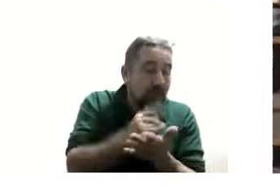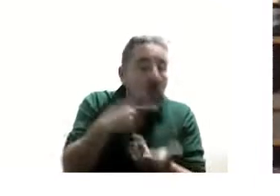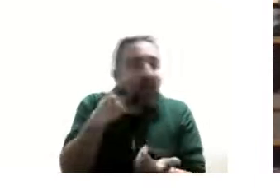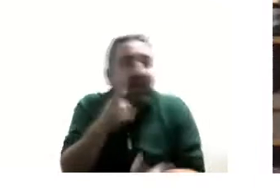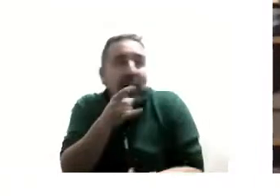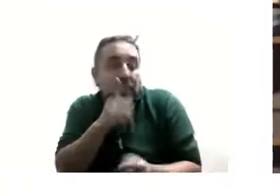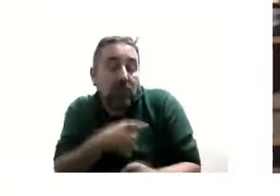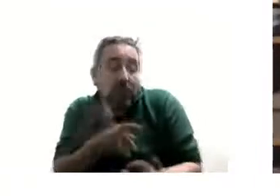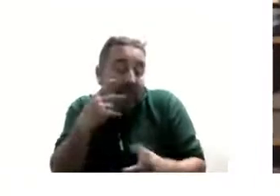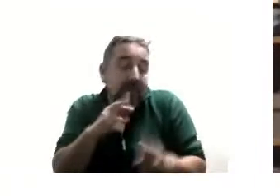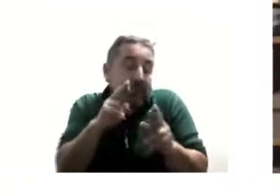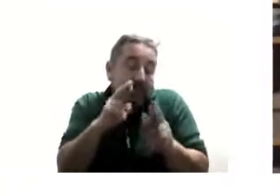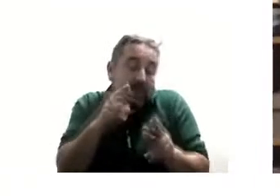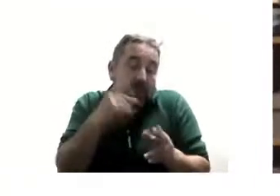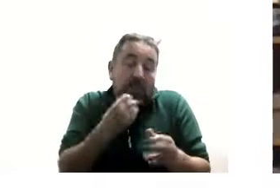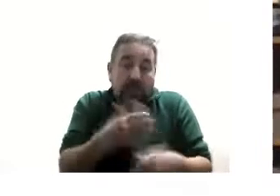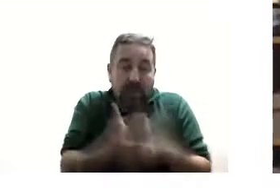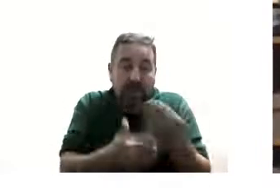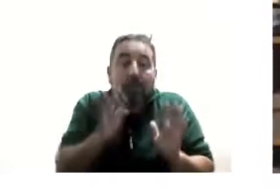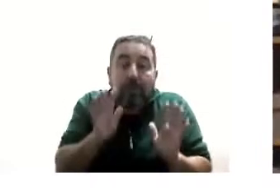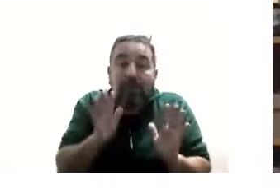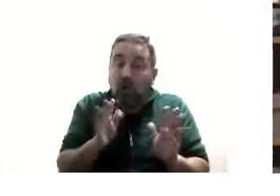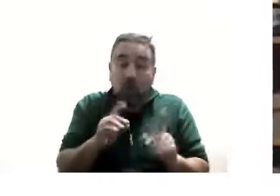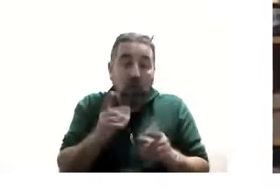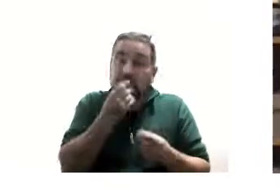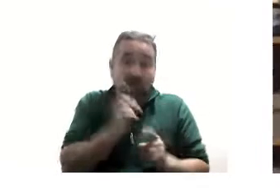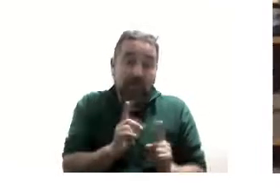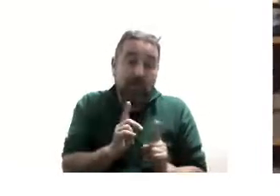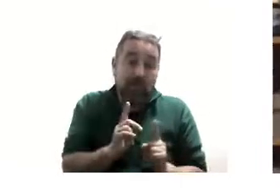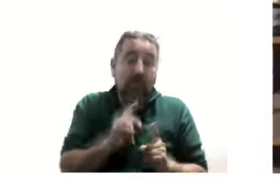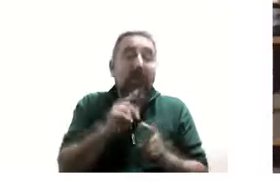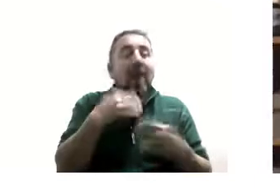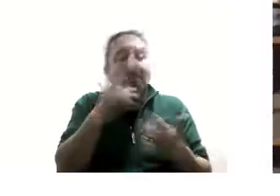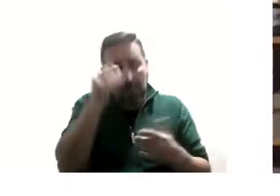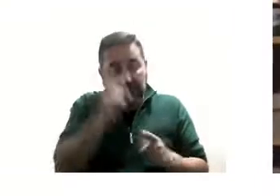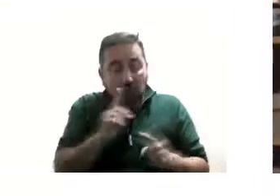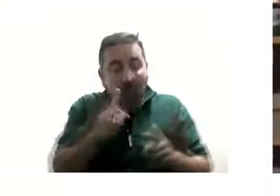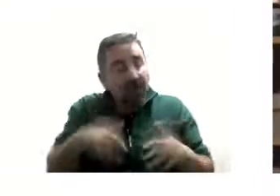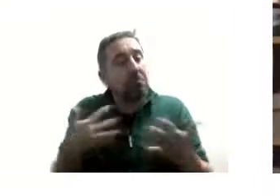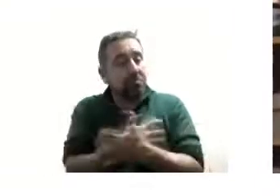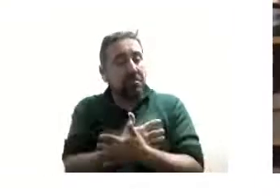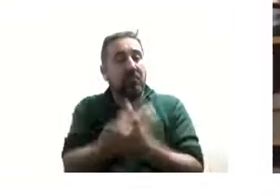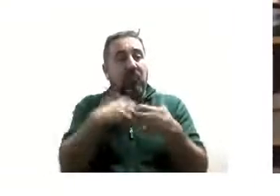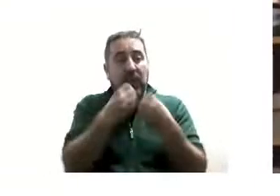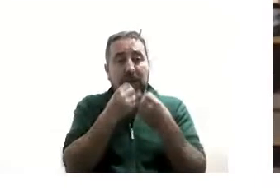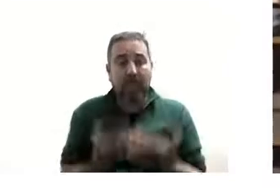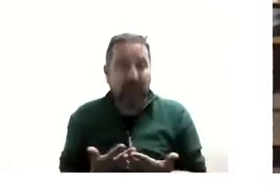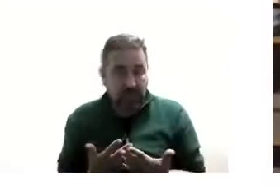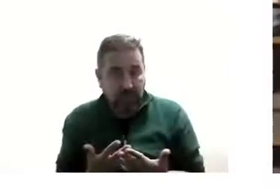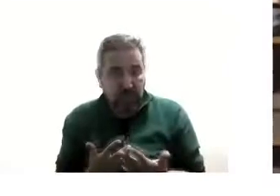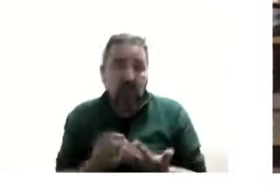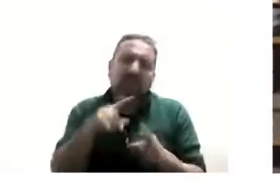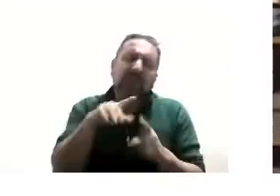en que vaya bien, porque incluso casos que a priori no deberían ir bien, luego van bien. Pero efectivamente es una enfermedad un poco